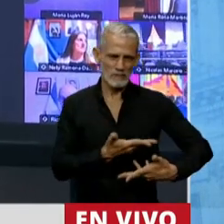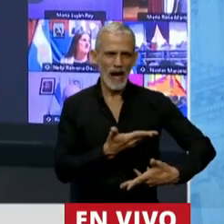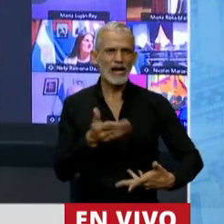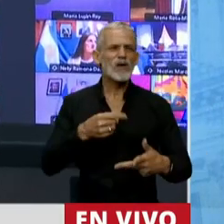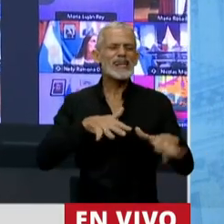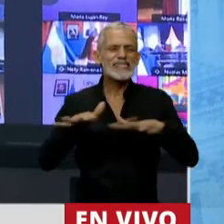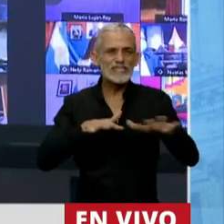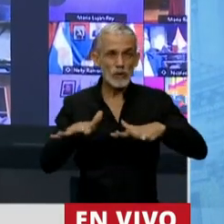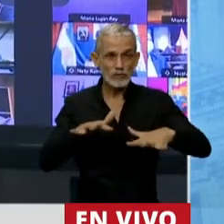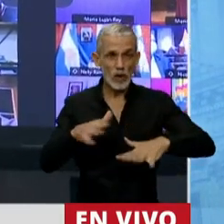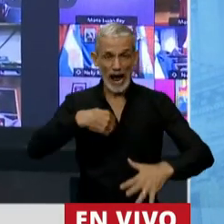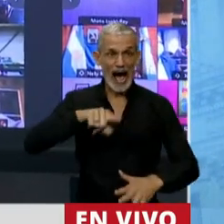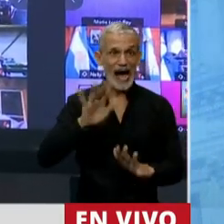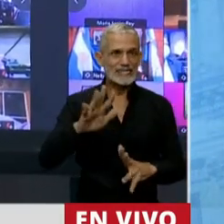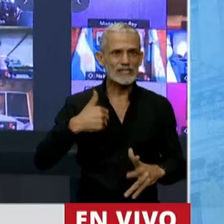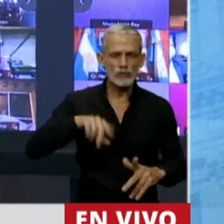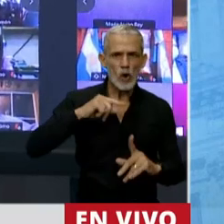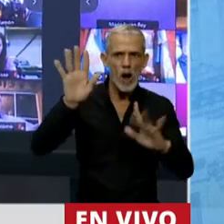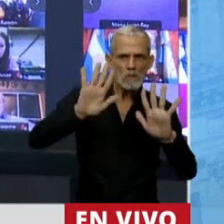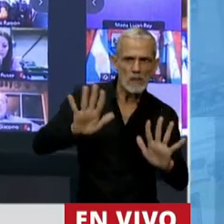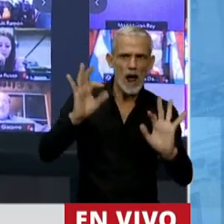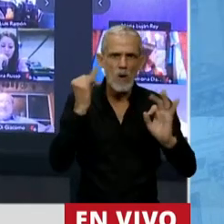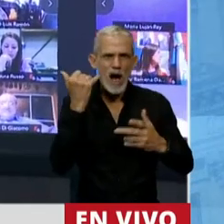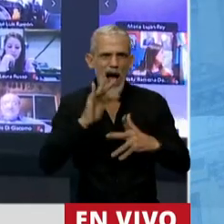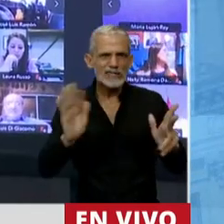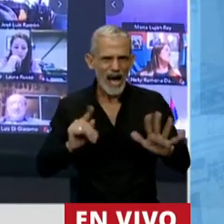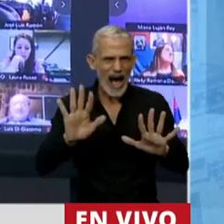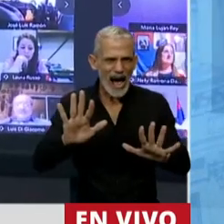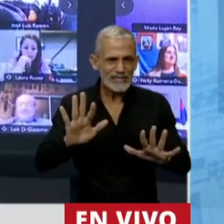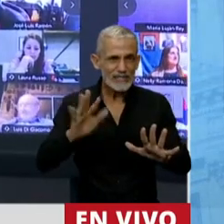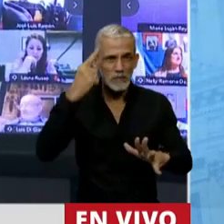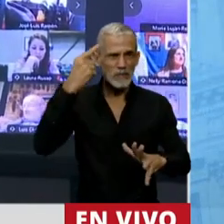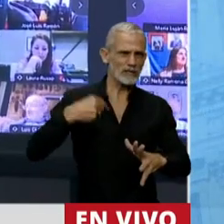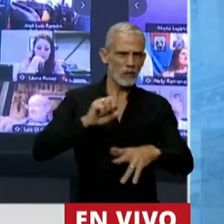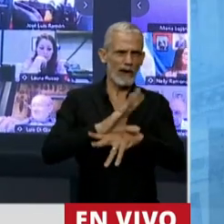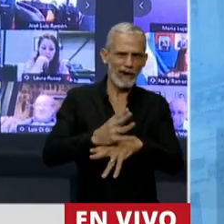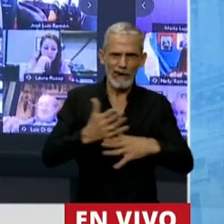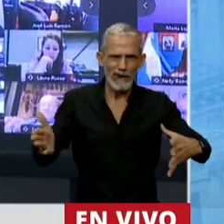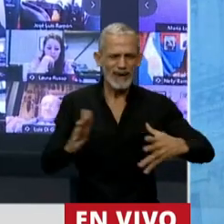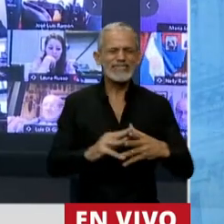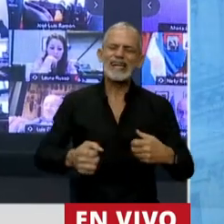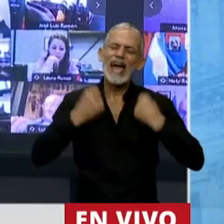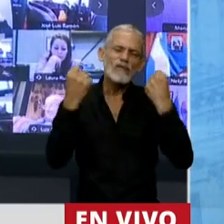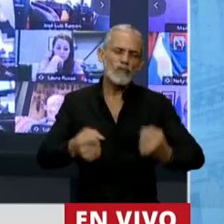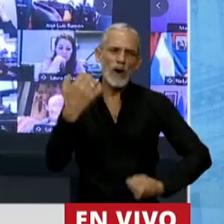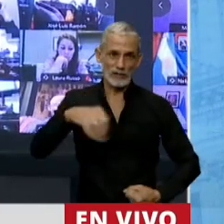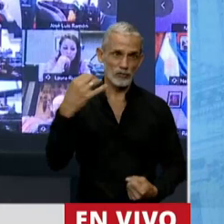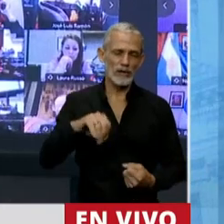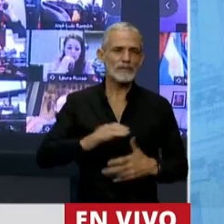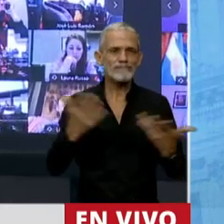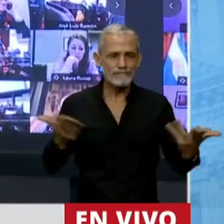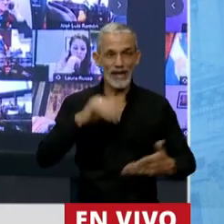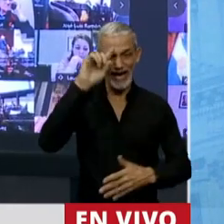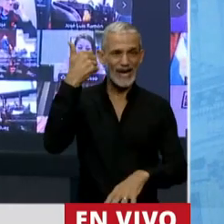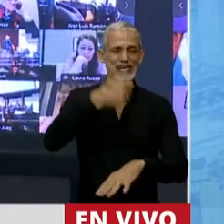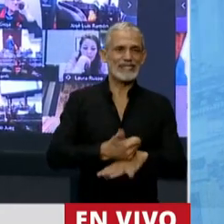situación que nosotros hubiésemos previsto o que nosotros hubiésemos esperado podíamos atenderla sin un enorme esfuerzo y protagonismo por parte del